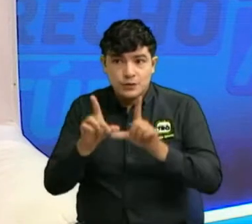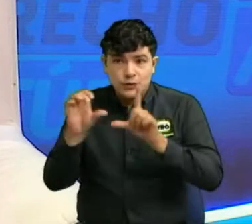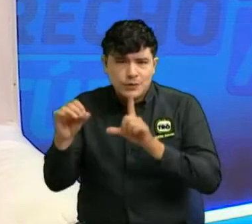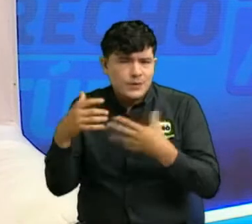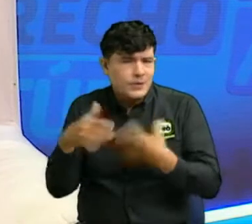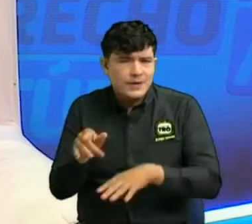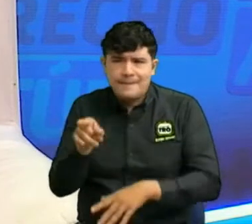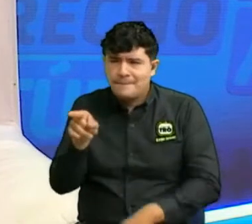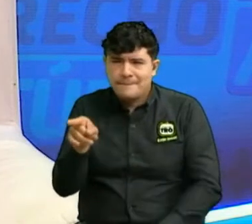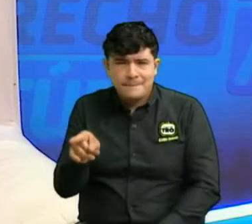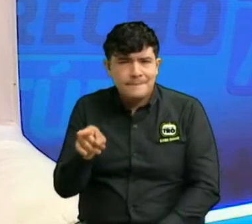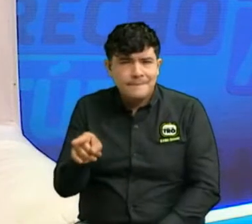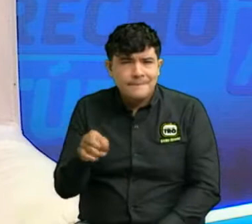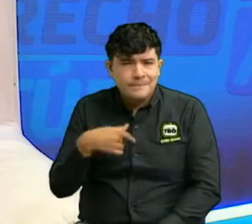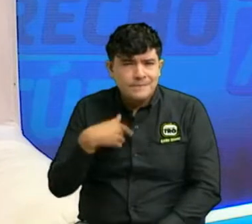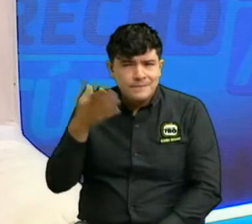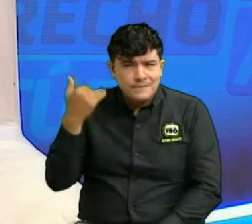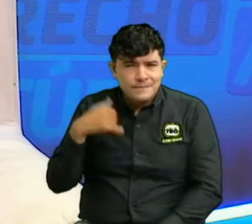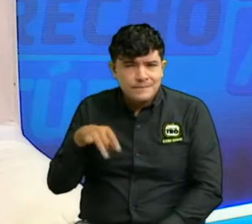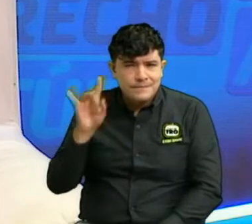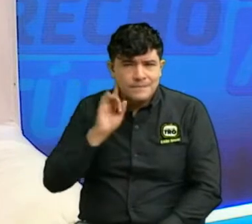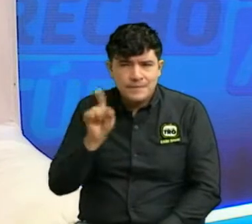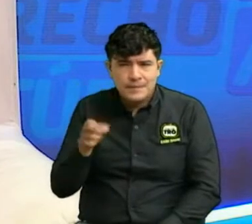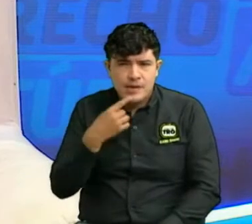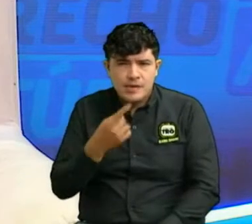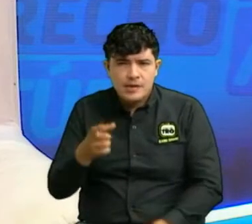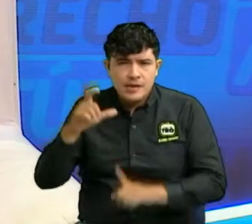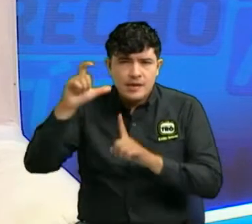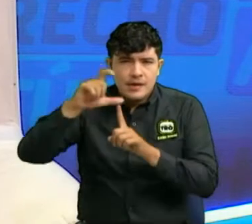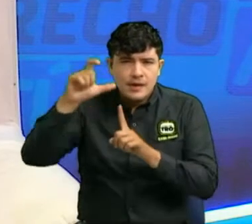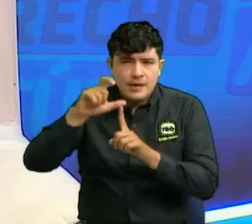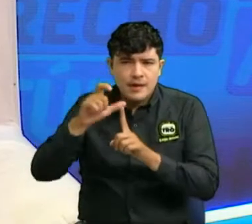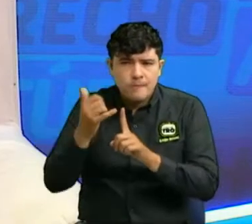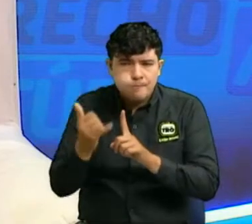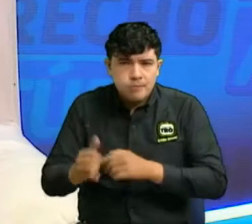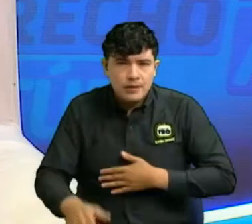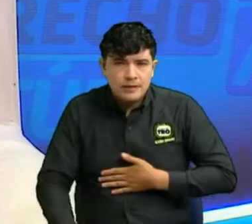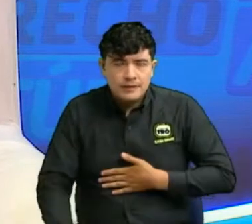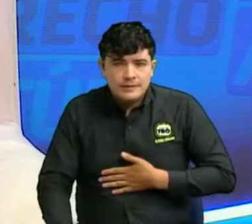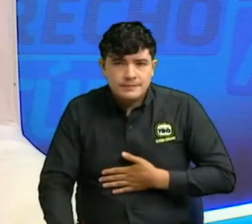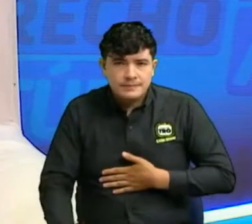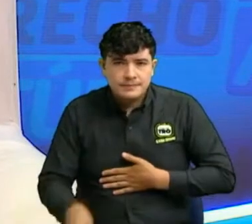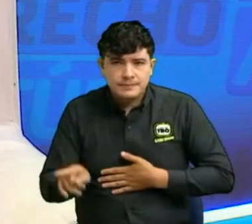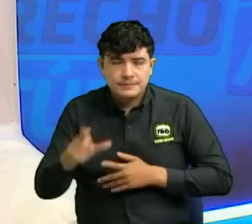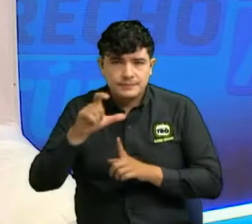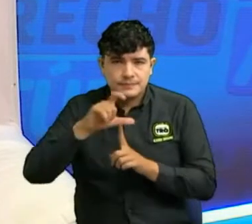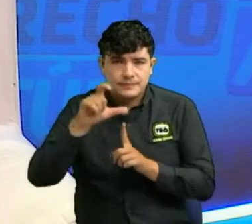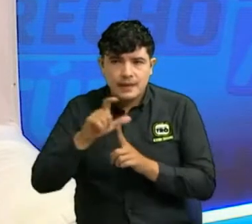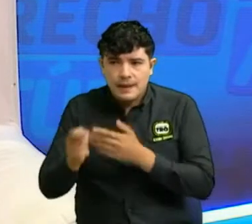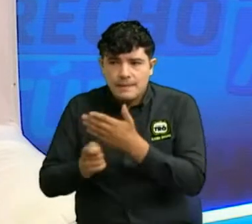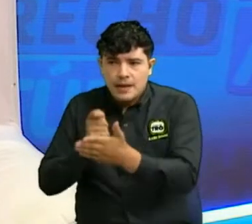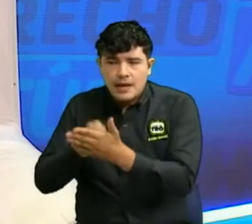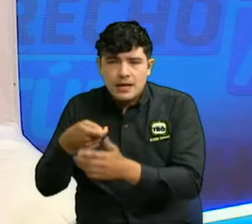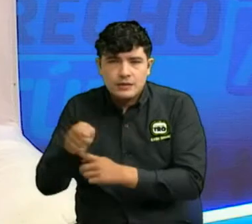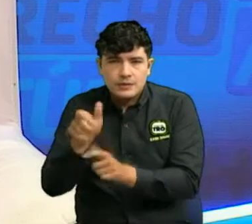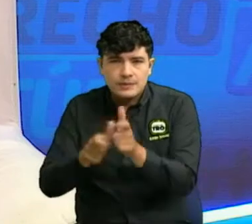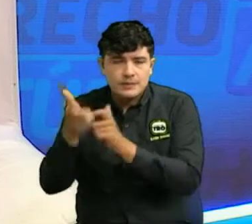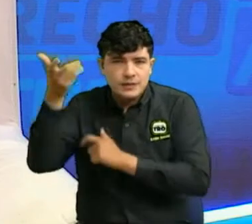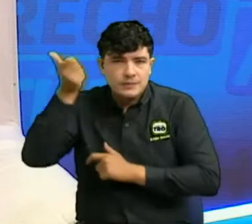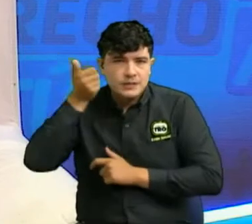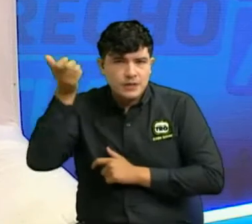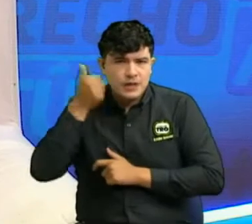él es que escuché que dijo que con pensión era a los que nos pagaba a los pensionados. Yo tengo 31 años de